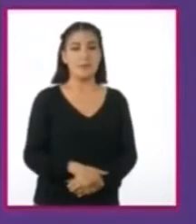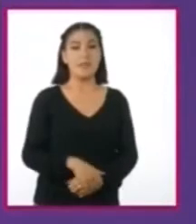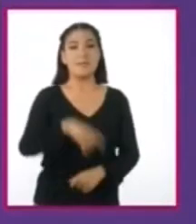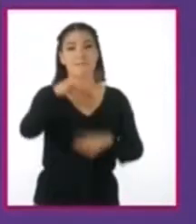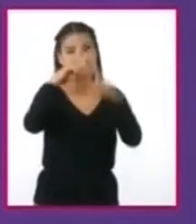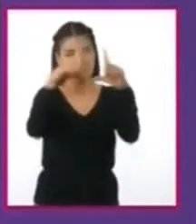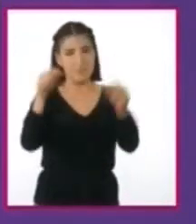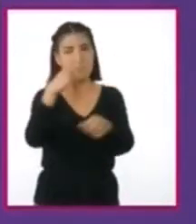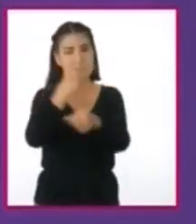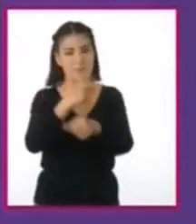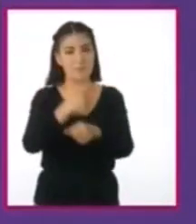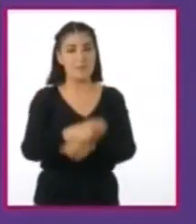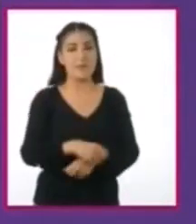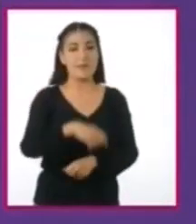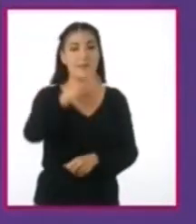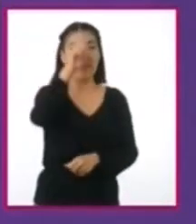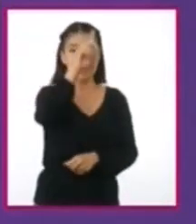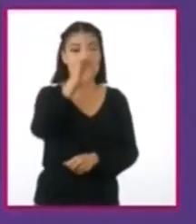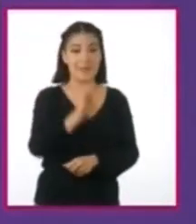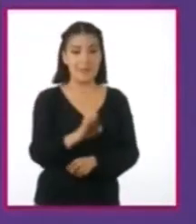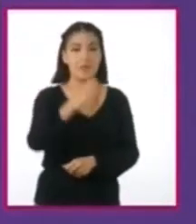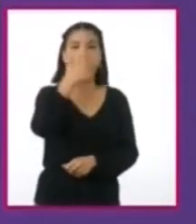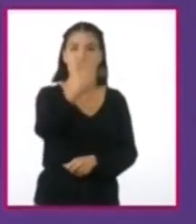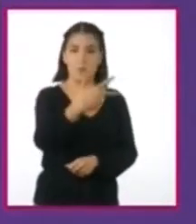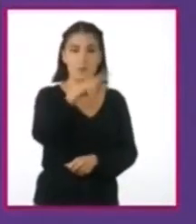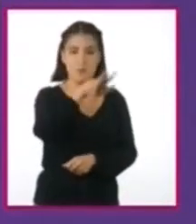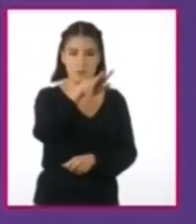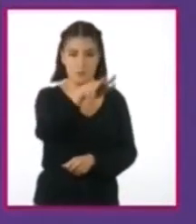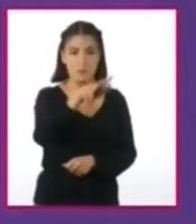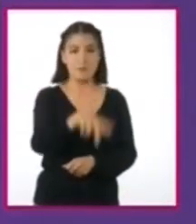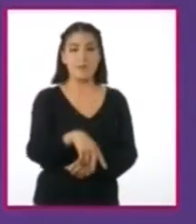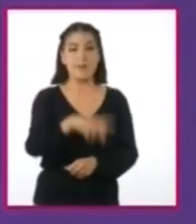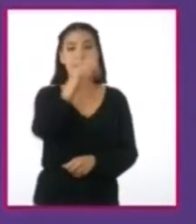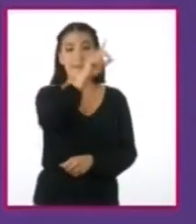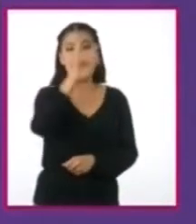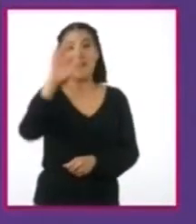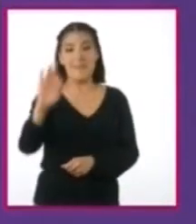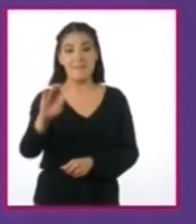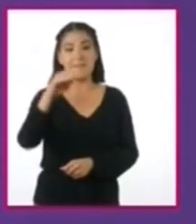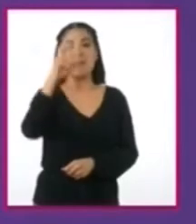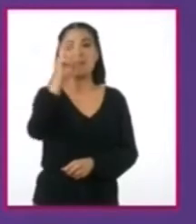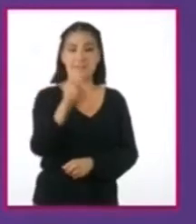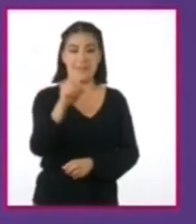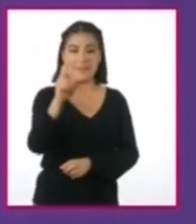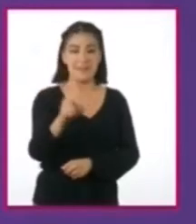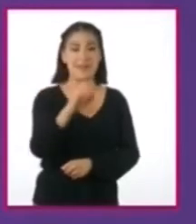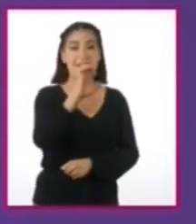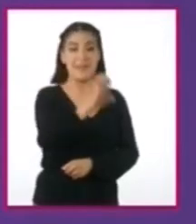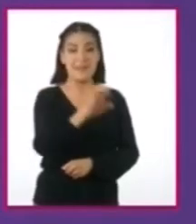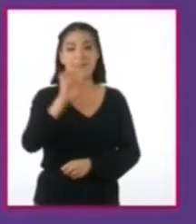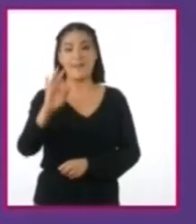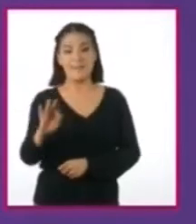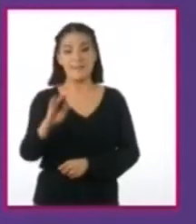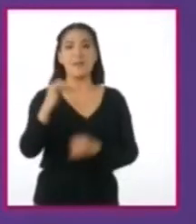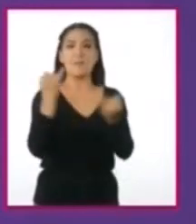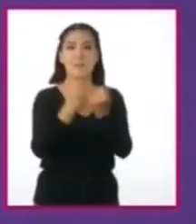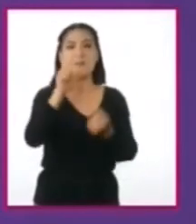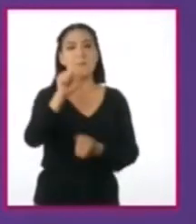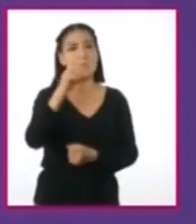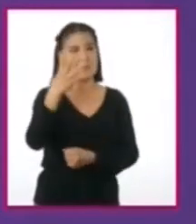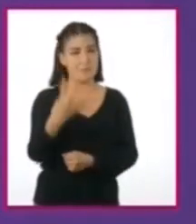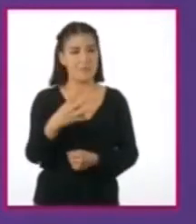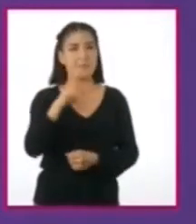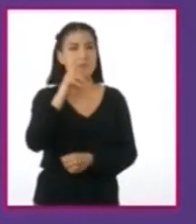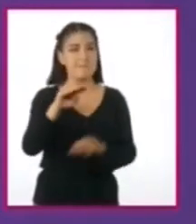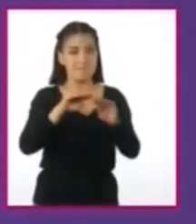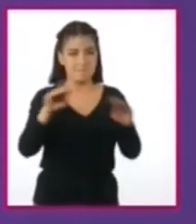2, DE igual a 18 centímetros, DF igual a 30 centímetros, EF igual a 24 centímetros.